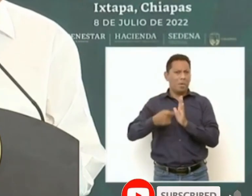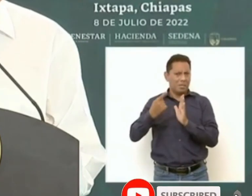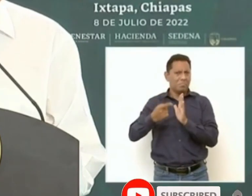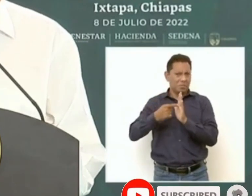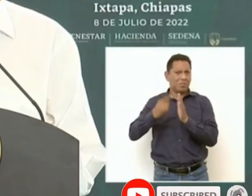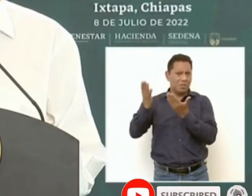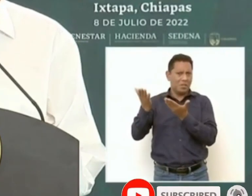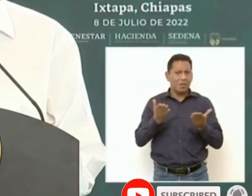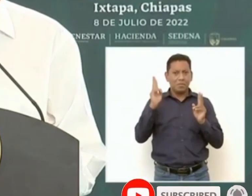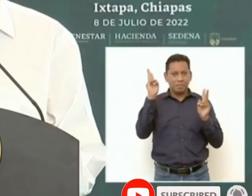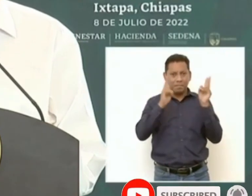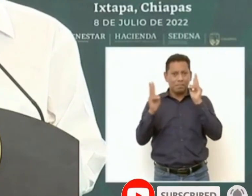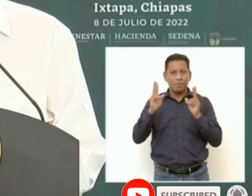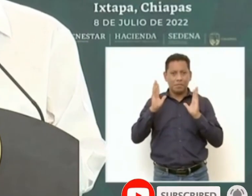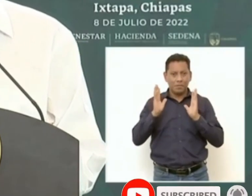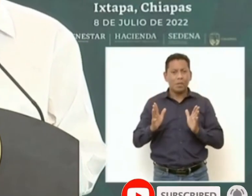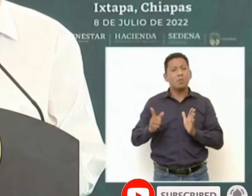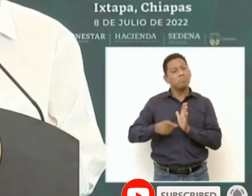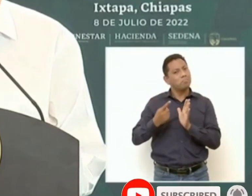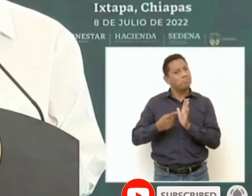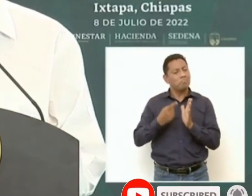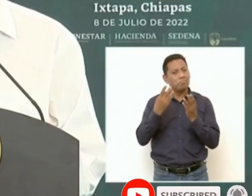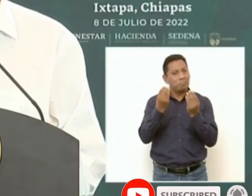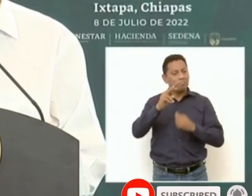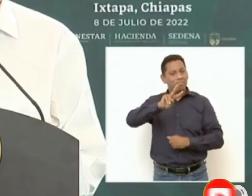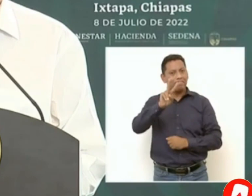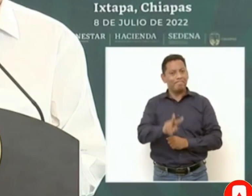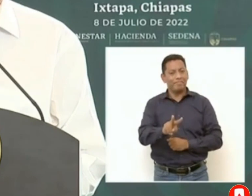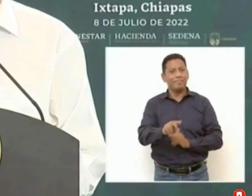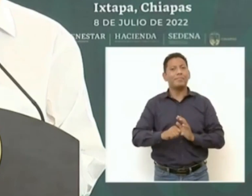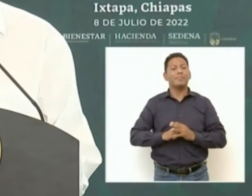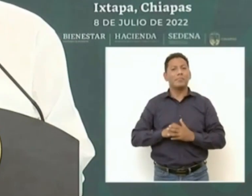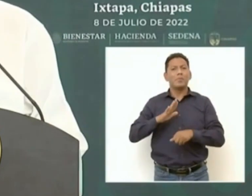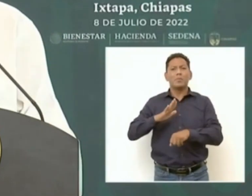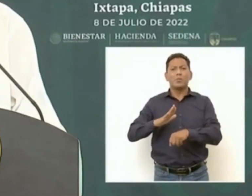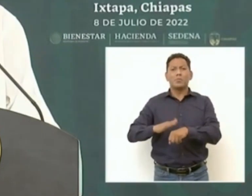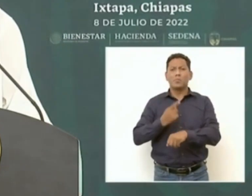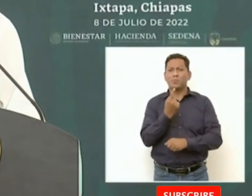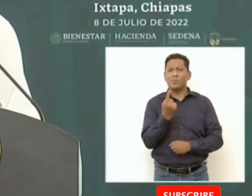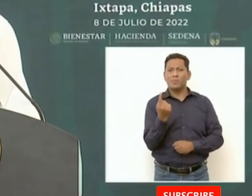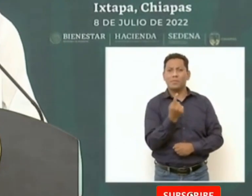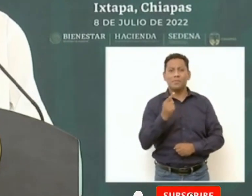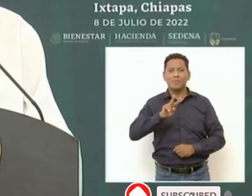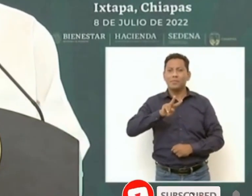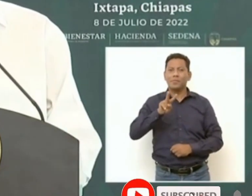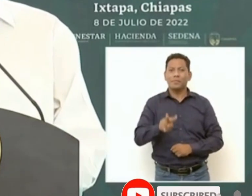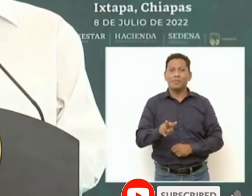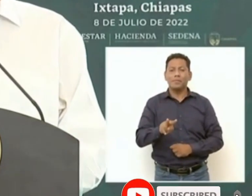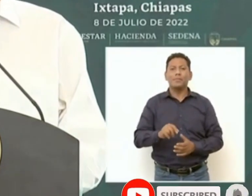ocasiones, en varias ocasiones, porque nos